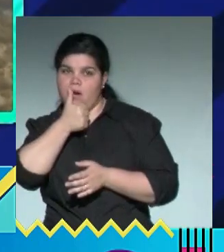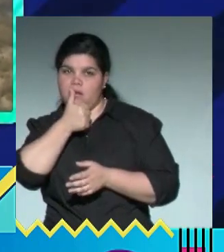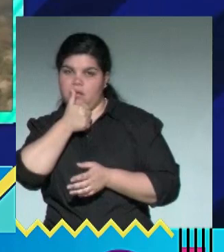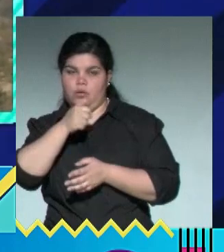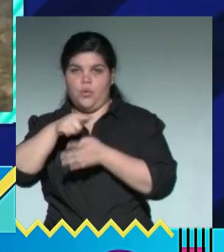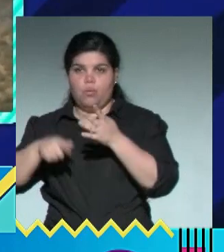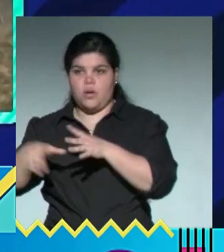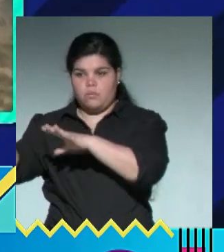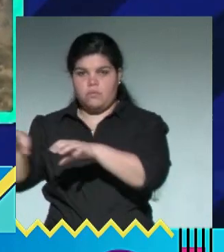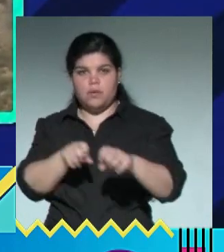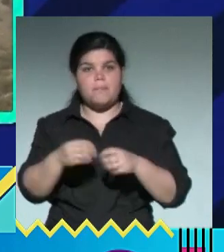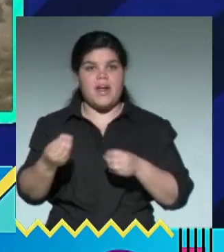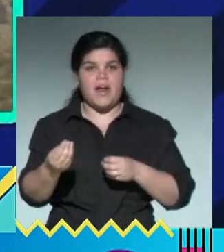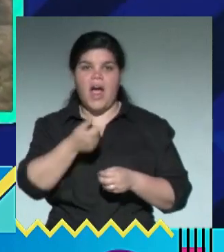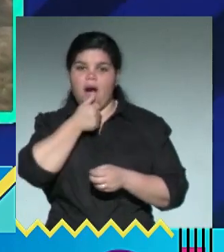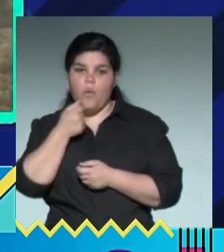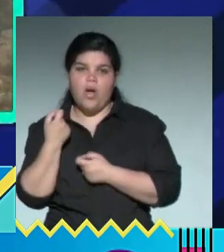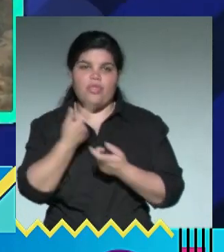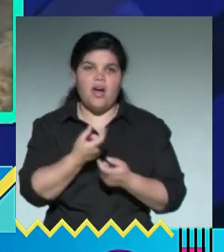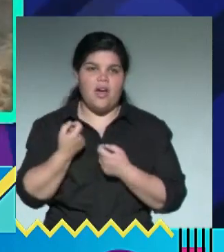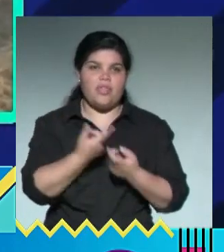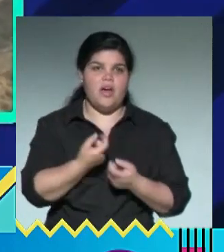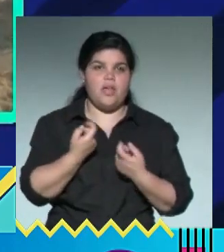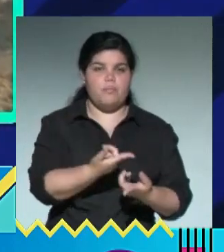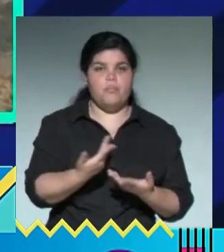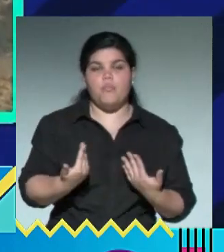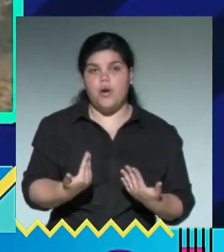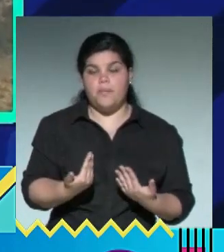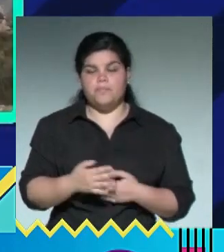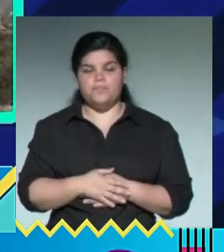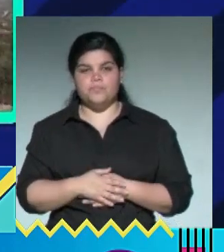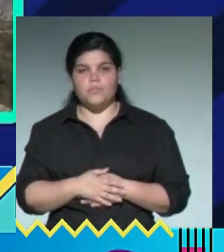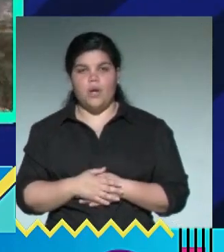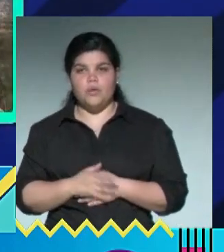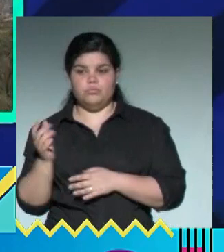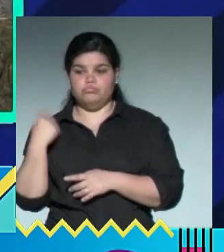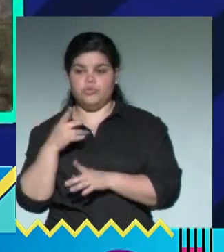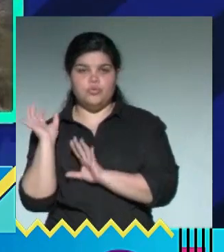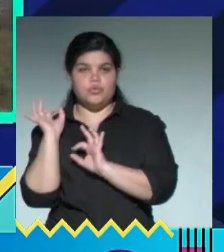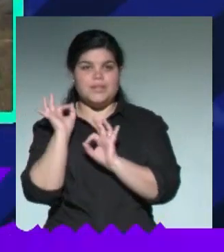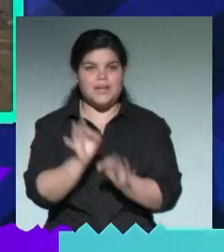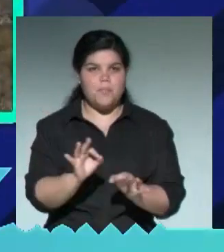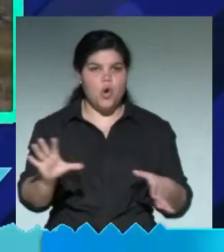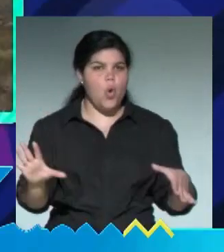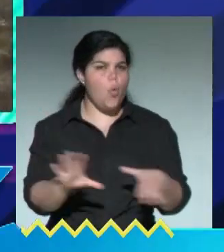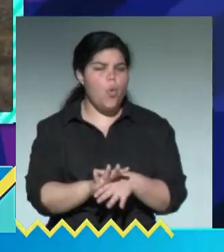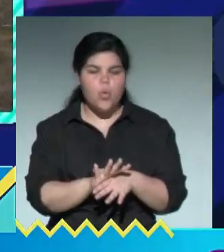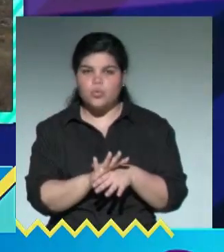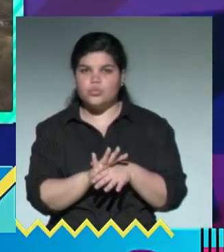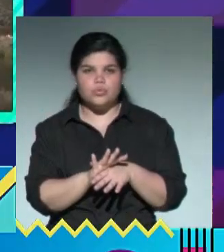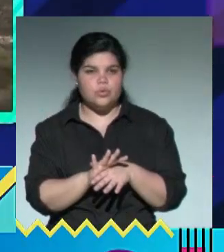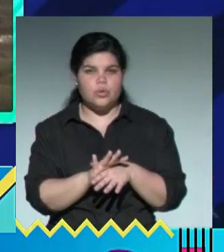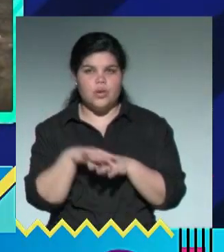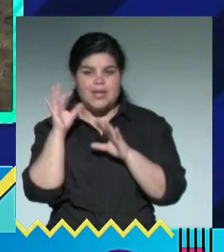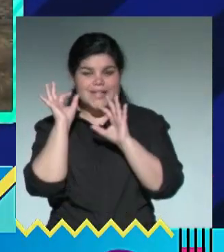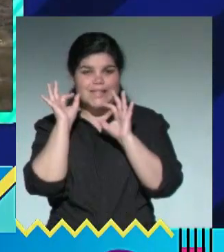móvil que estaba trabajando. Cuando llegamos, bueno, justo se dio de que hubo un principio de incendio en